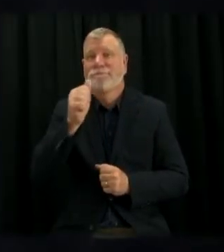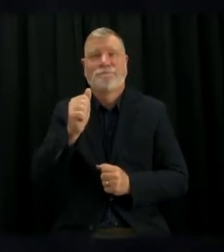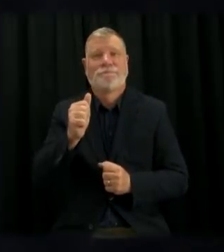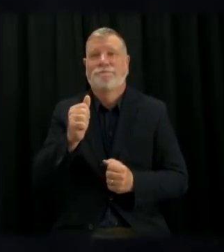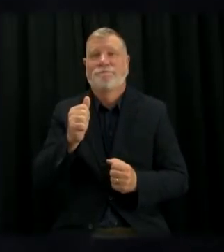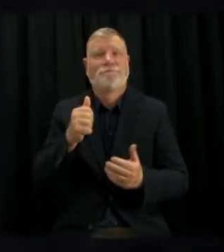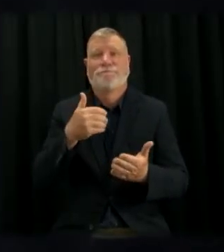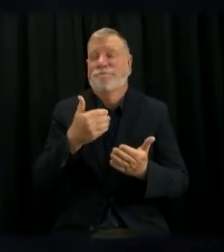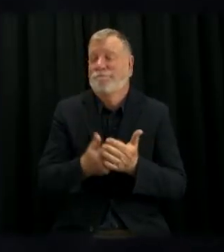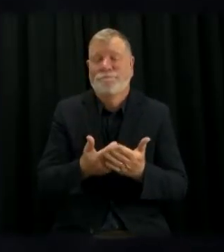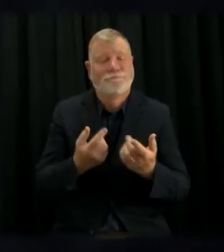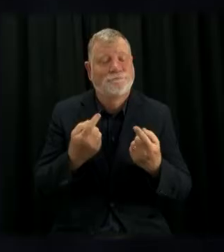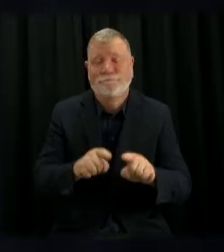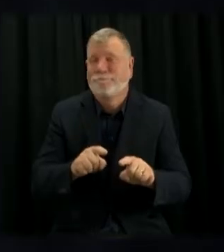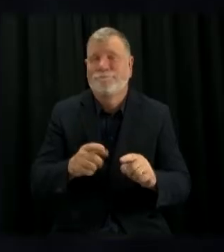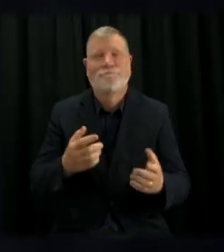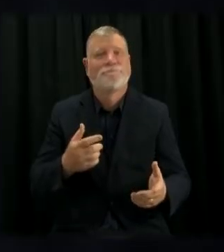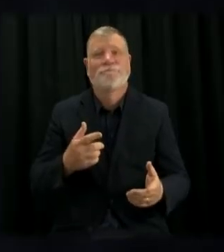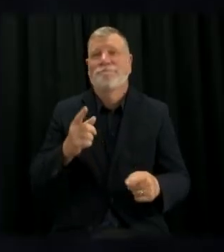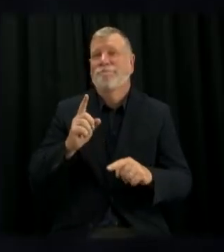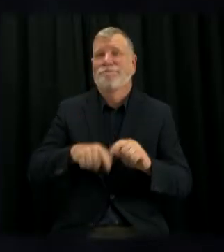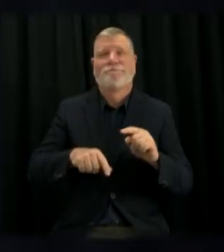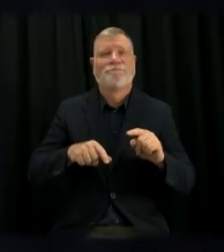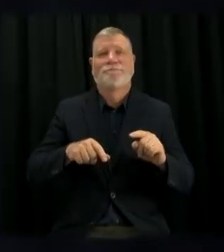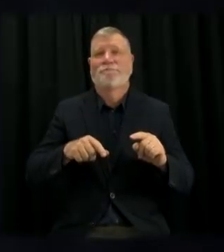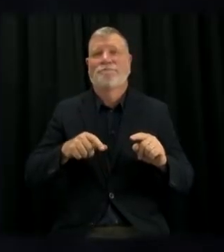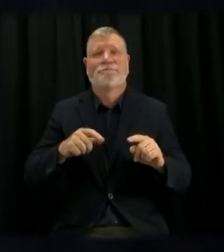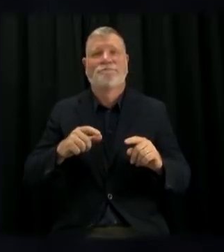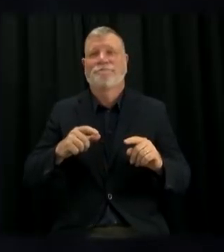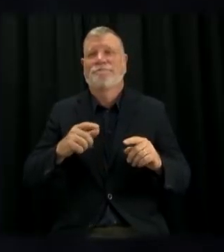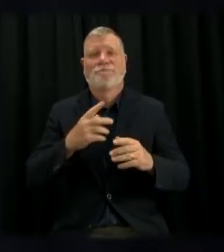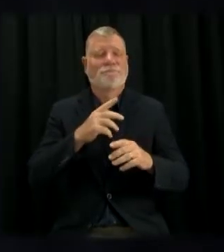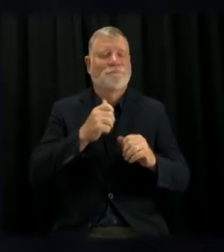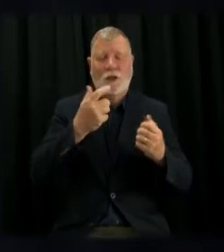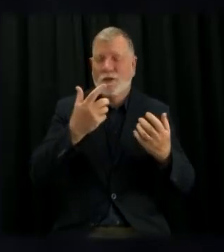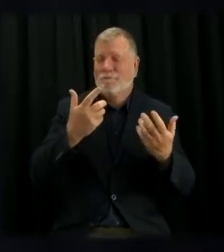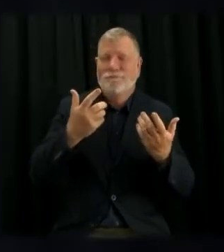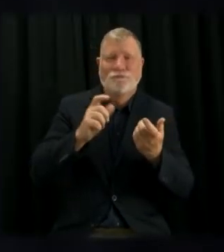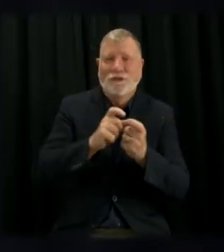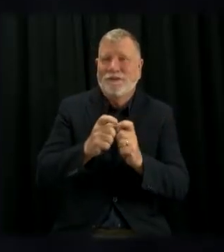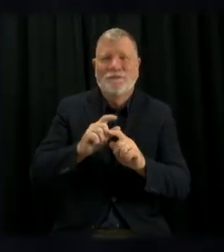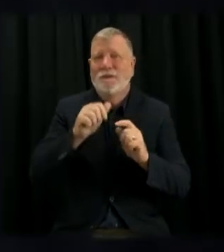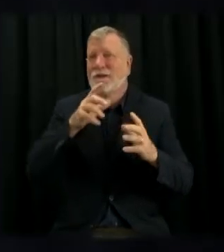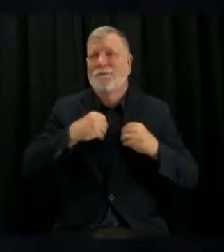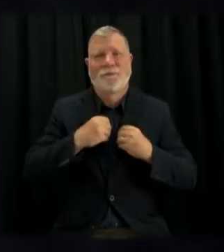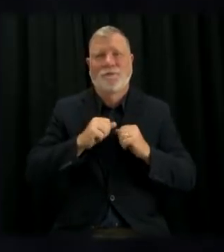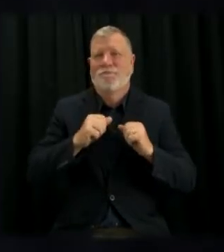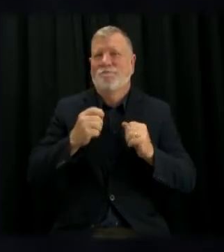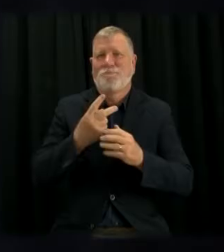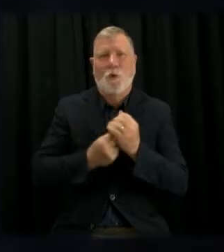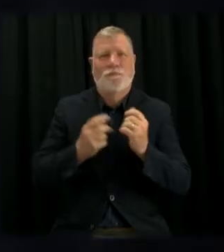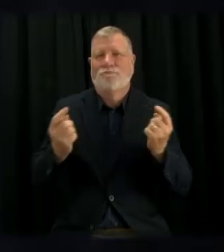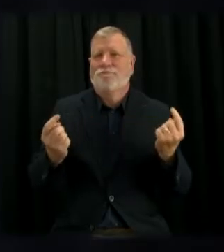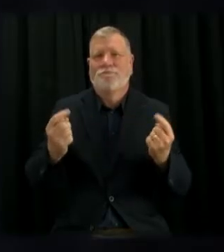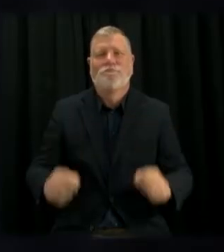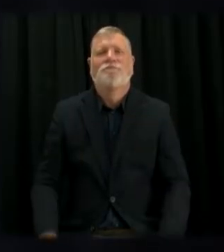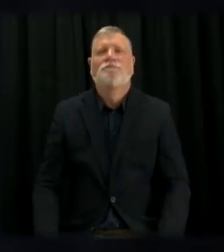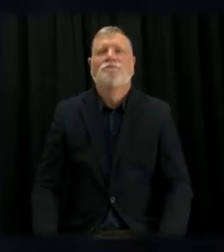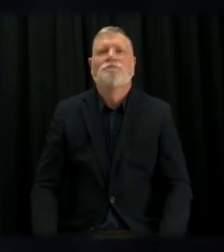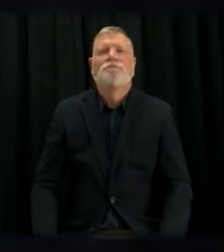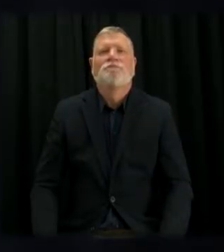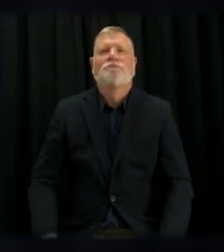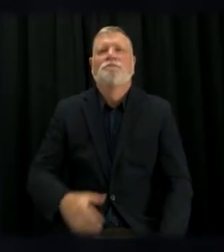no logramos un acuerdo. Ese compromiso no fue aceptable para todas las partes. La próxima pregunta es de